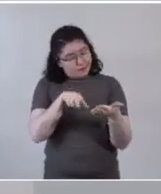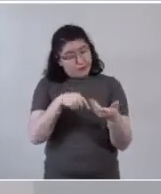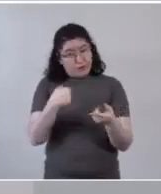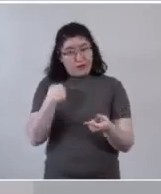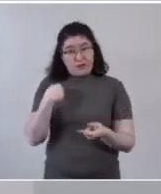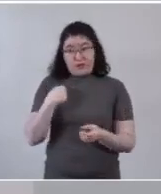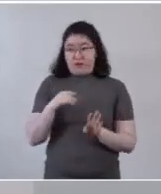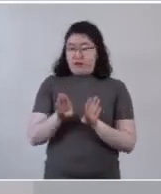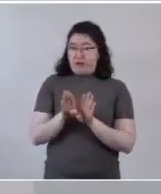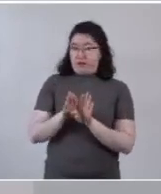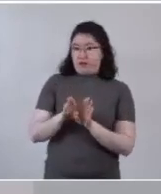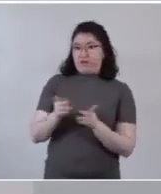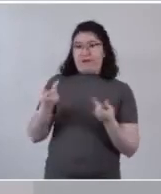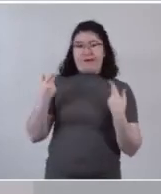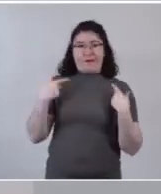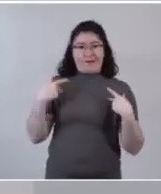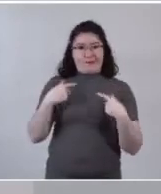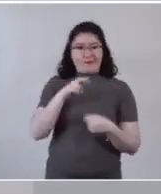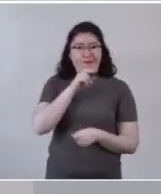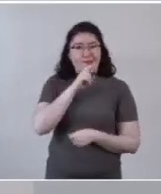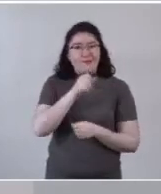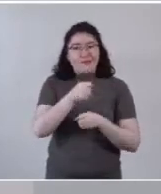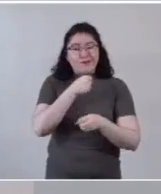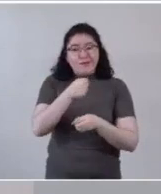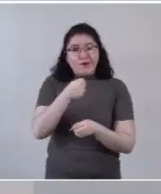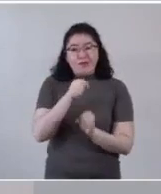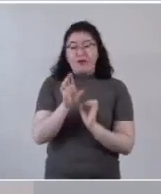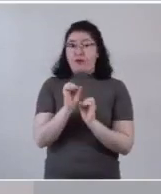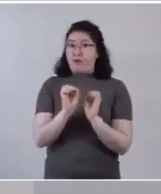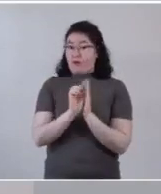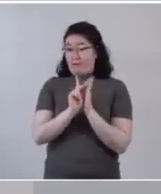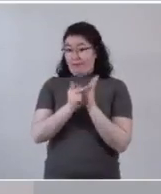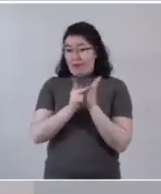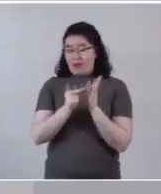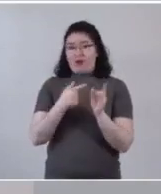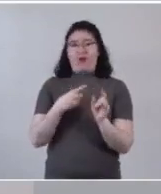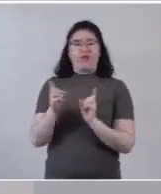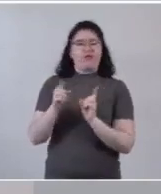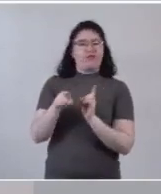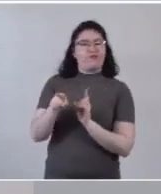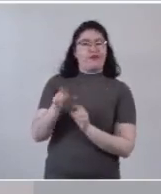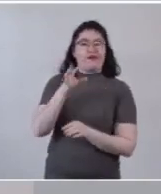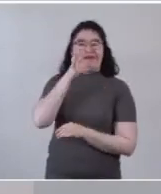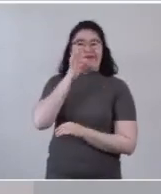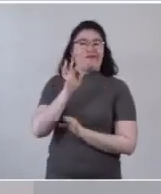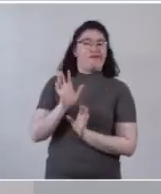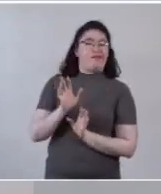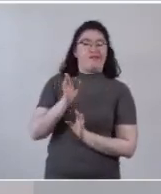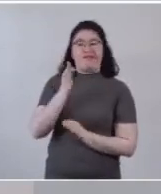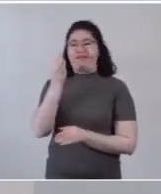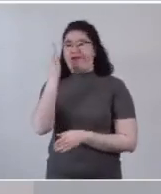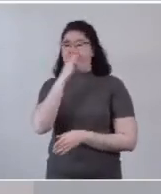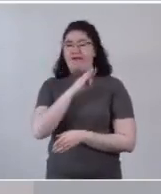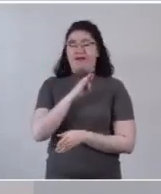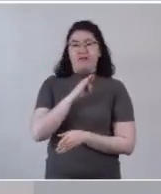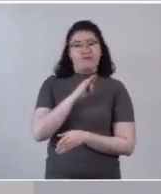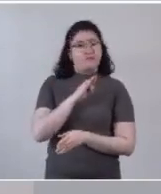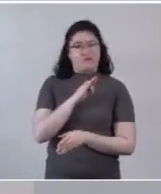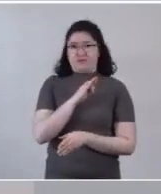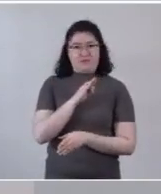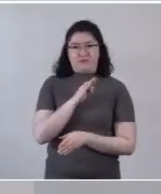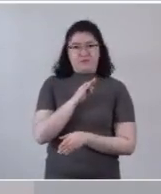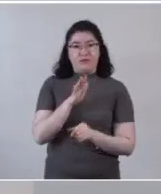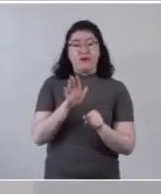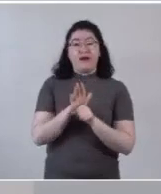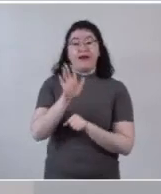al reportero ni al medio, sino sencillamente al leer la nota, pues parece que el objetivo es decir que estamos